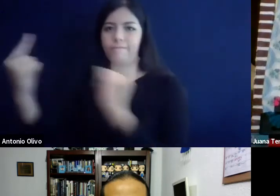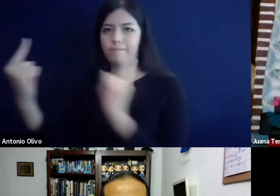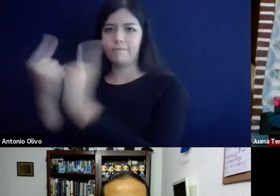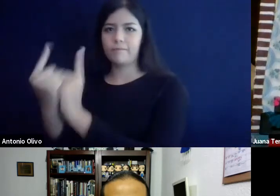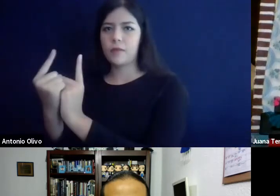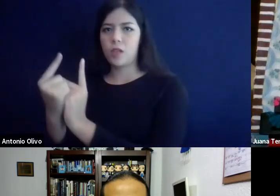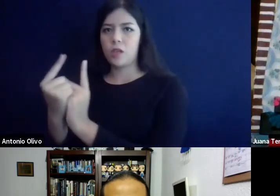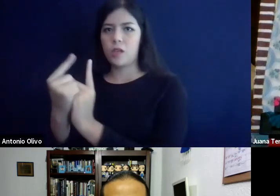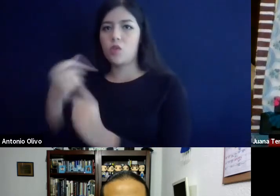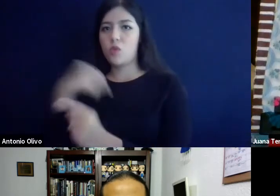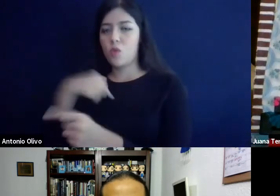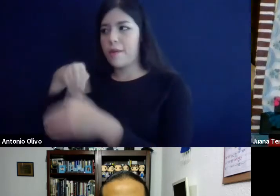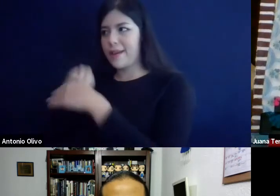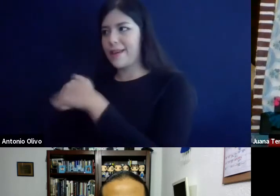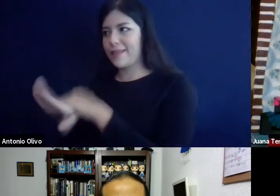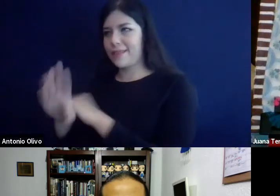entro a su oficina,